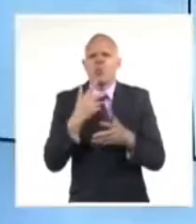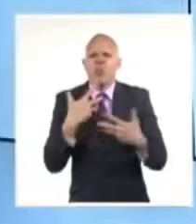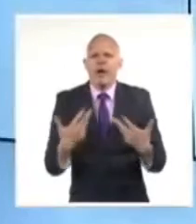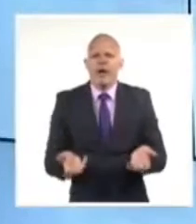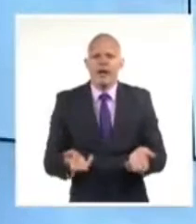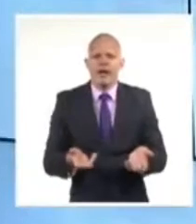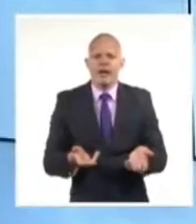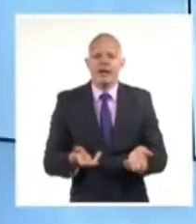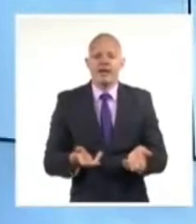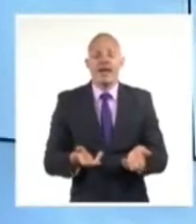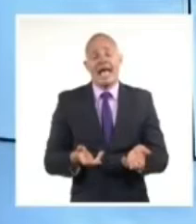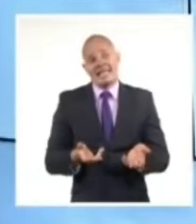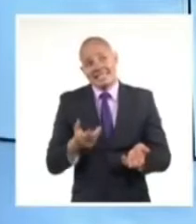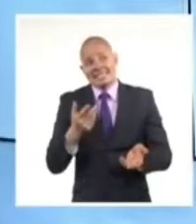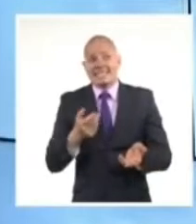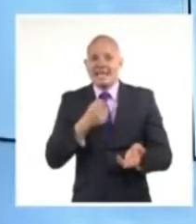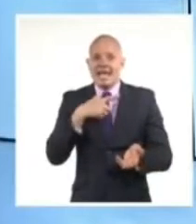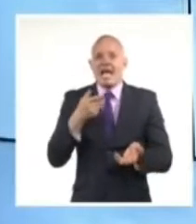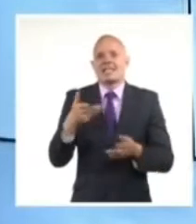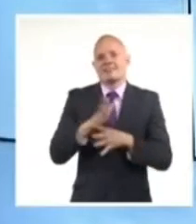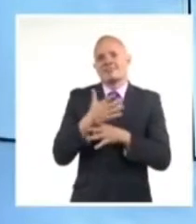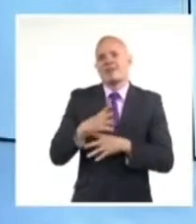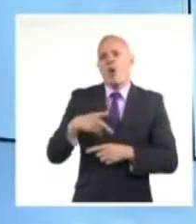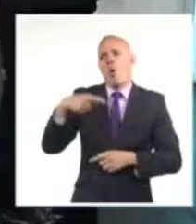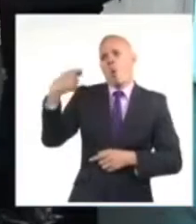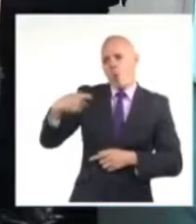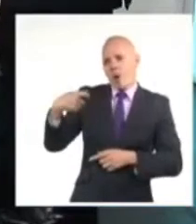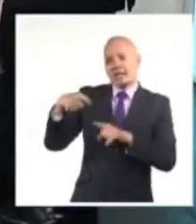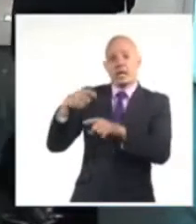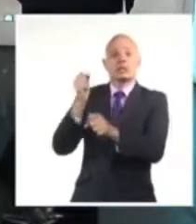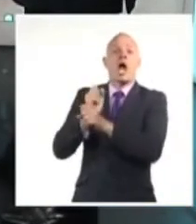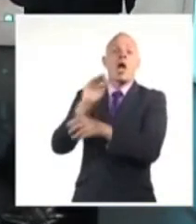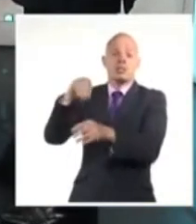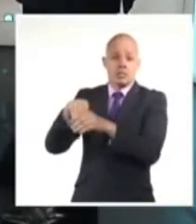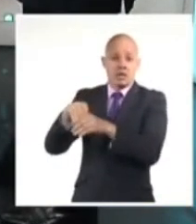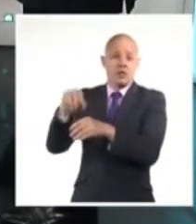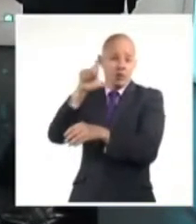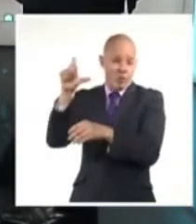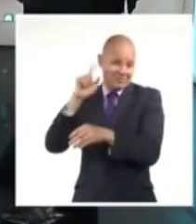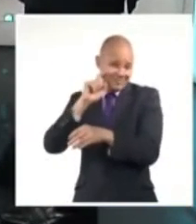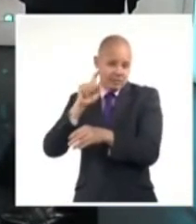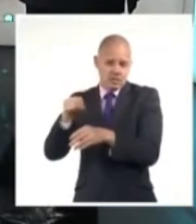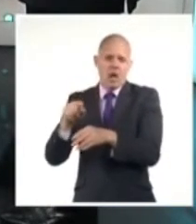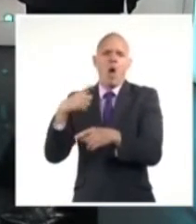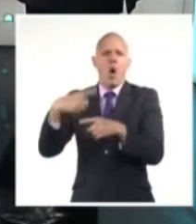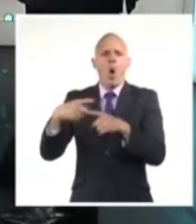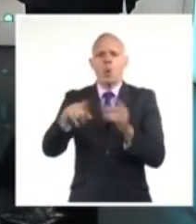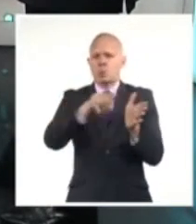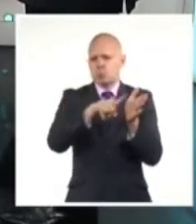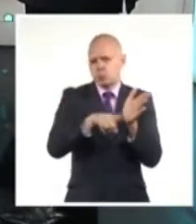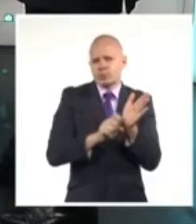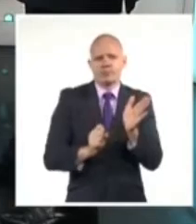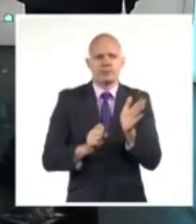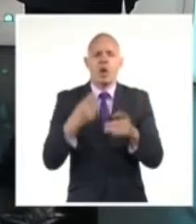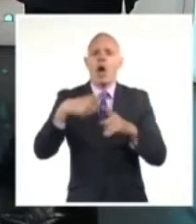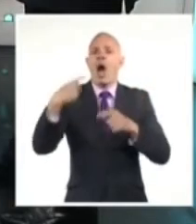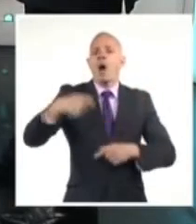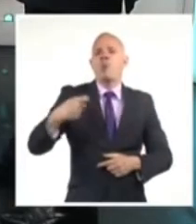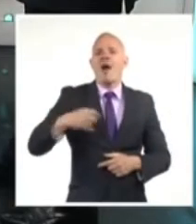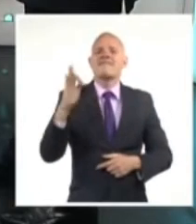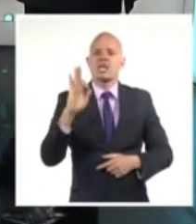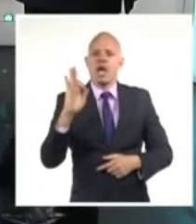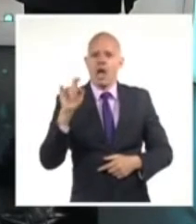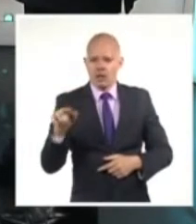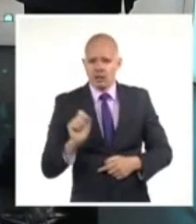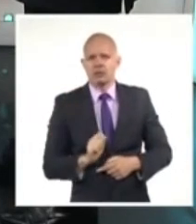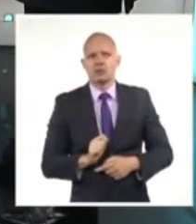ahí estamos hablando de jueces, magistrados. Jueces de los tribunales. Jueces de los tribunales, magistrados de los tribunales, fiscales que trabajan en la Fiscalía General de